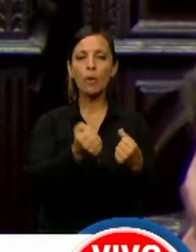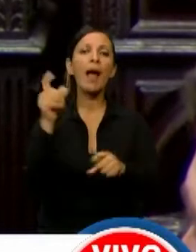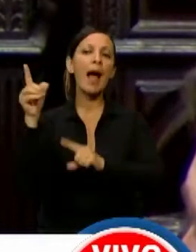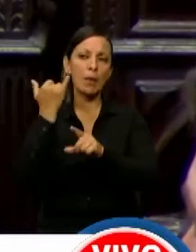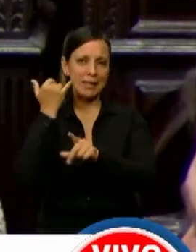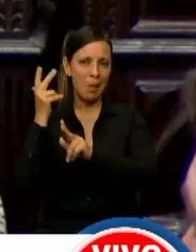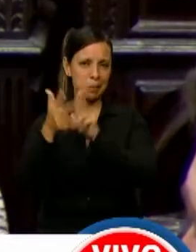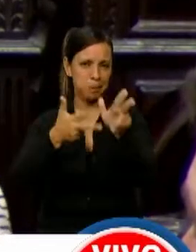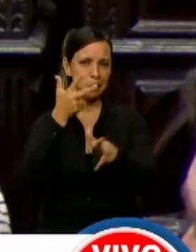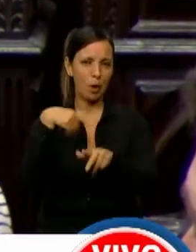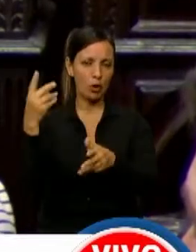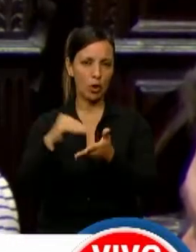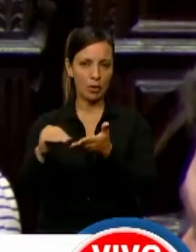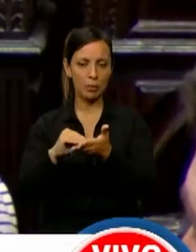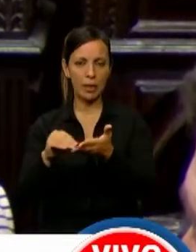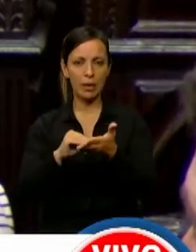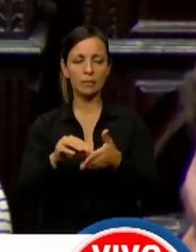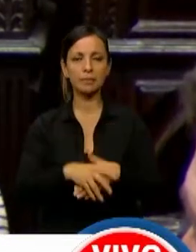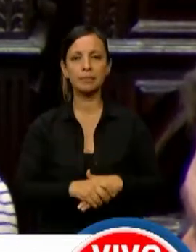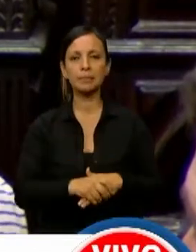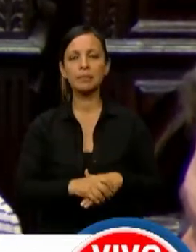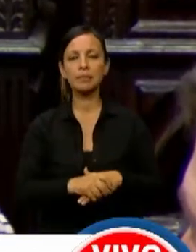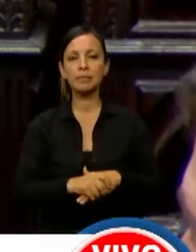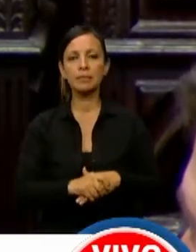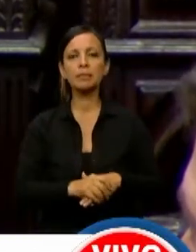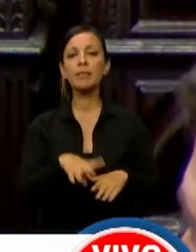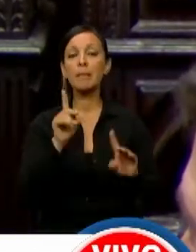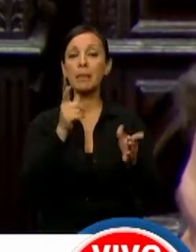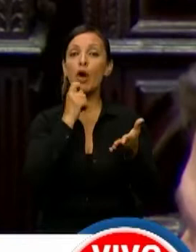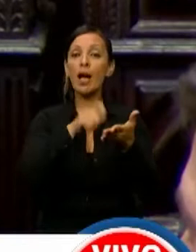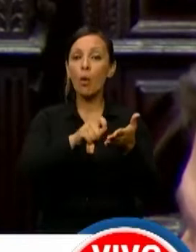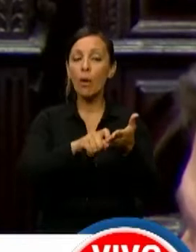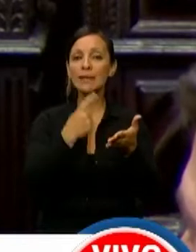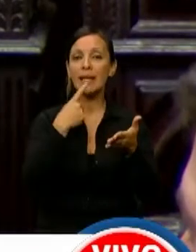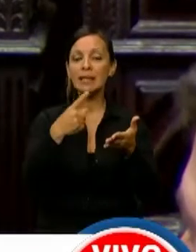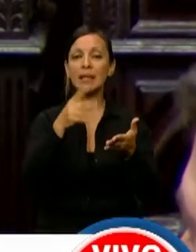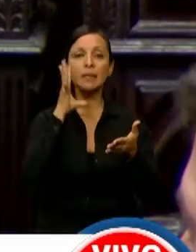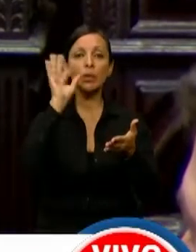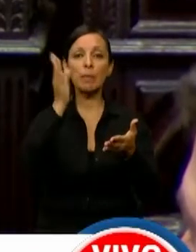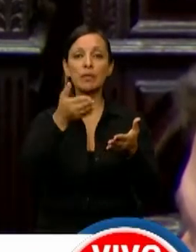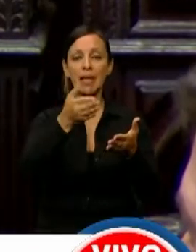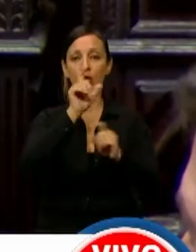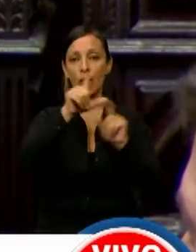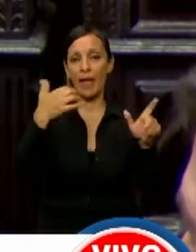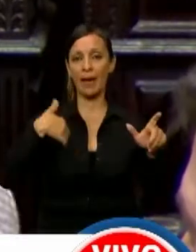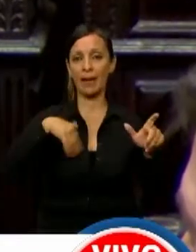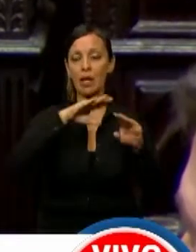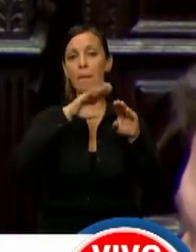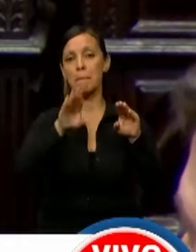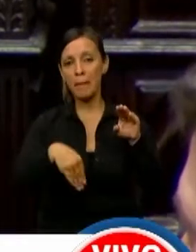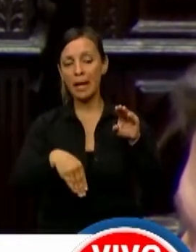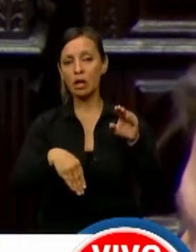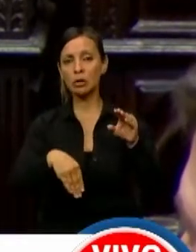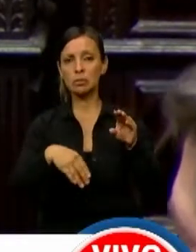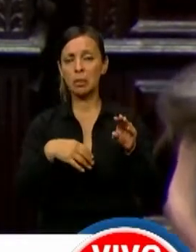sido mencionadas por otros diputados y diputadas, en donde según este estudio, menos del 50% de los argentinos lee